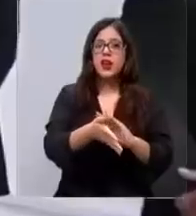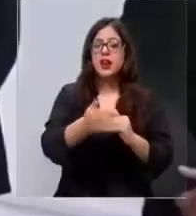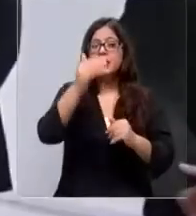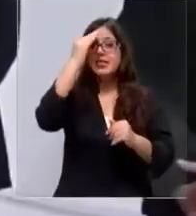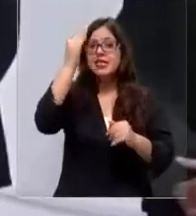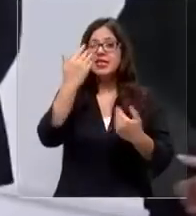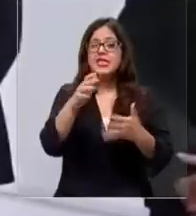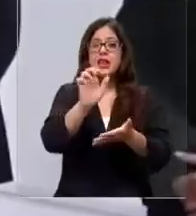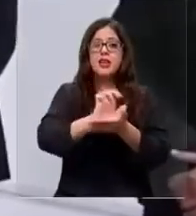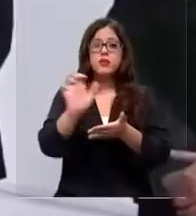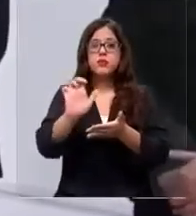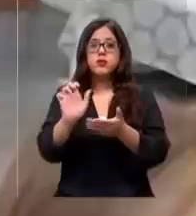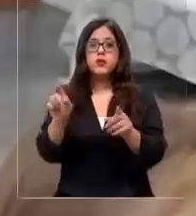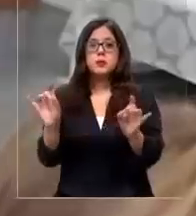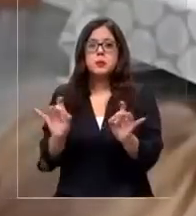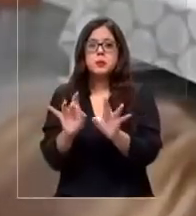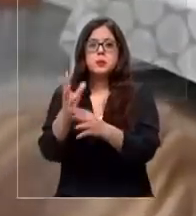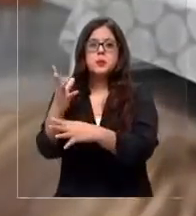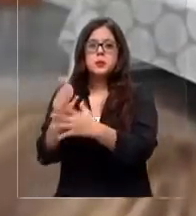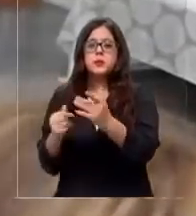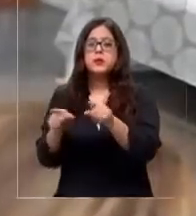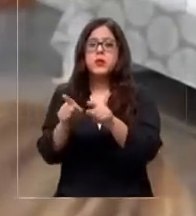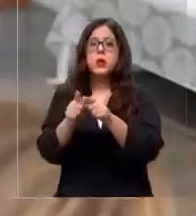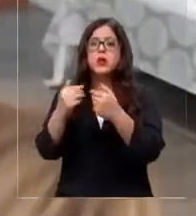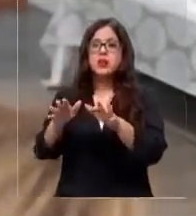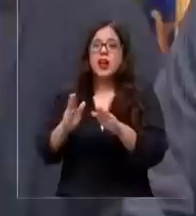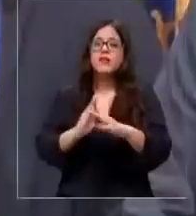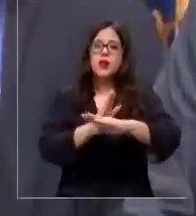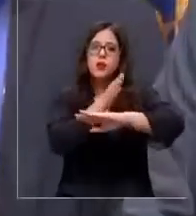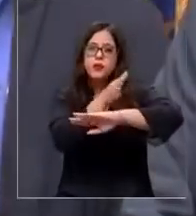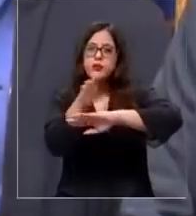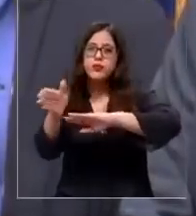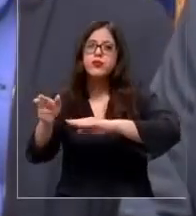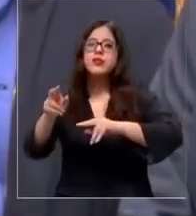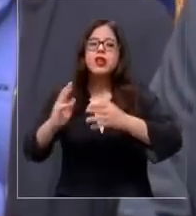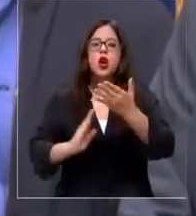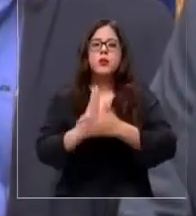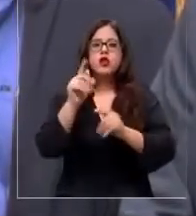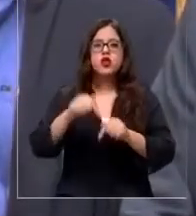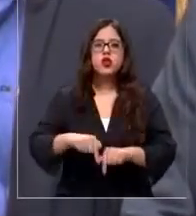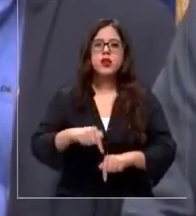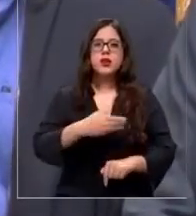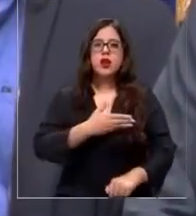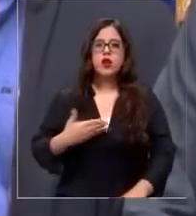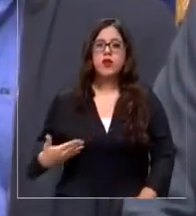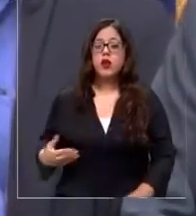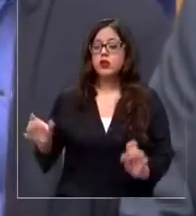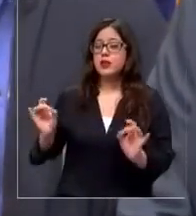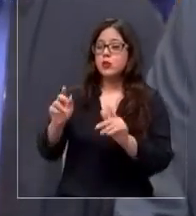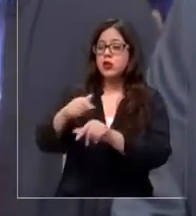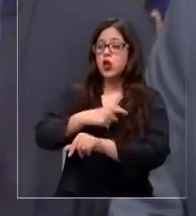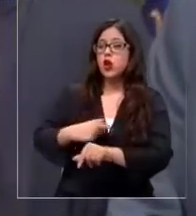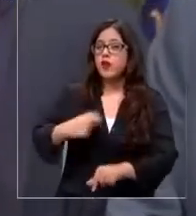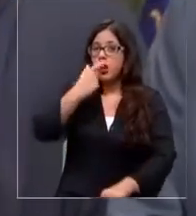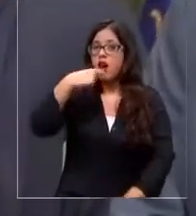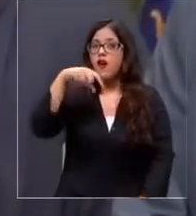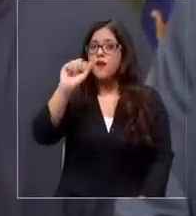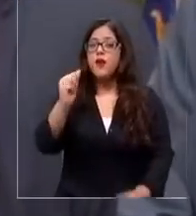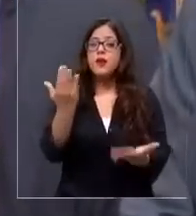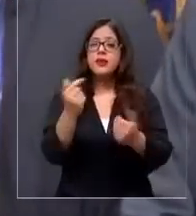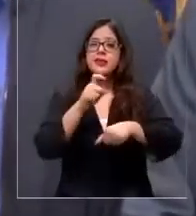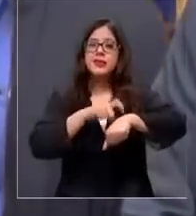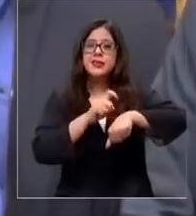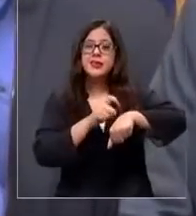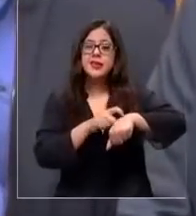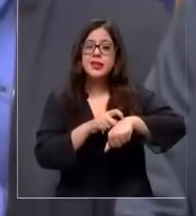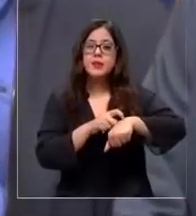viaje para seguir con el trabajo en terreno que el gobierno inició esta semana. Si el nuevo gobierno Gabriel Boric necesita